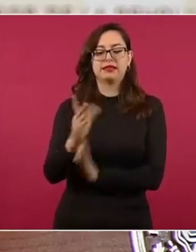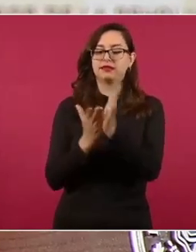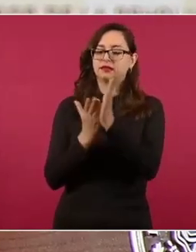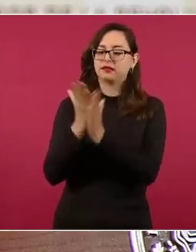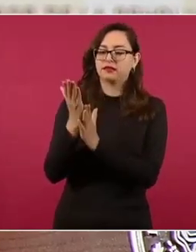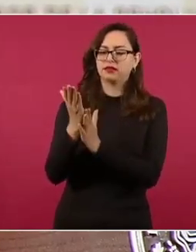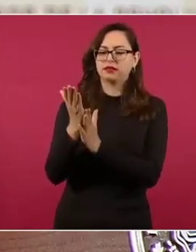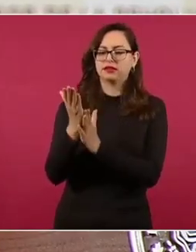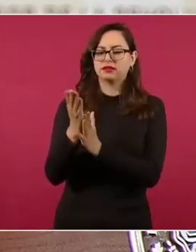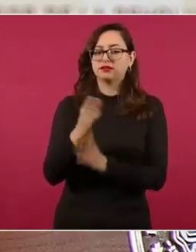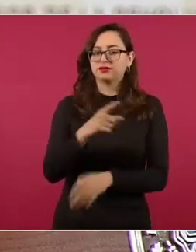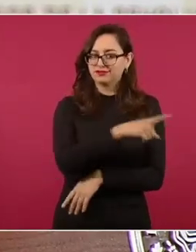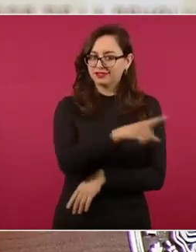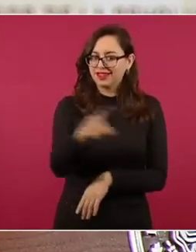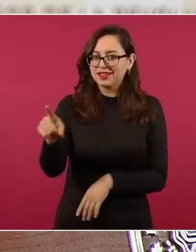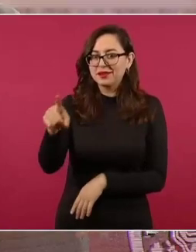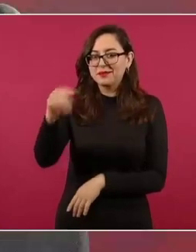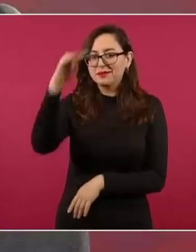como se piensa,